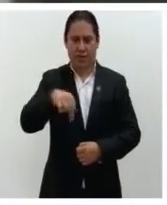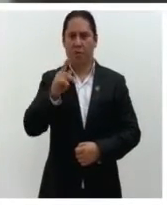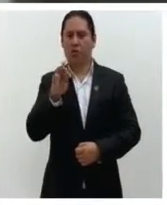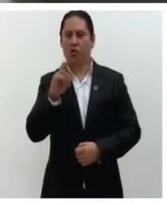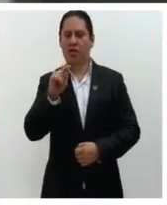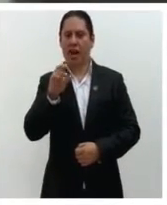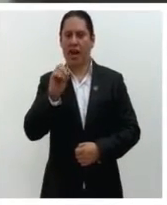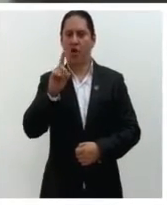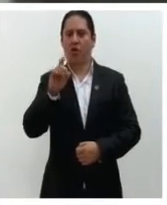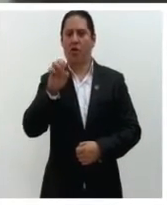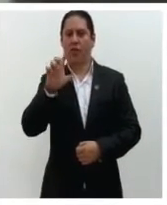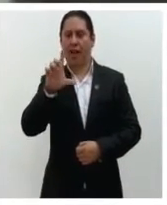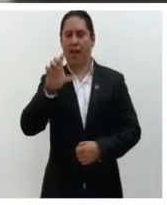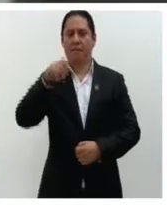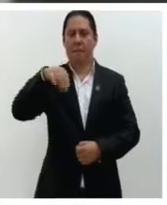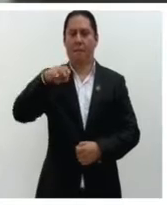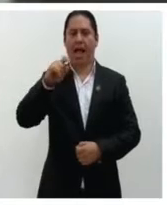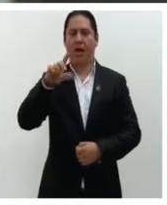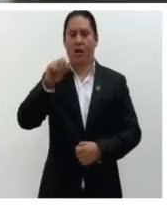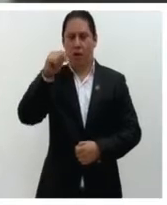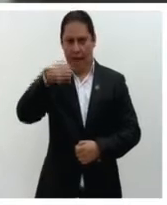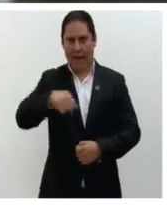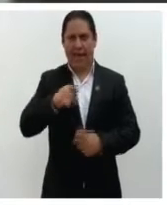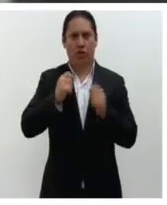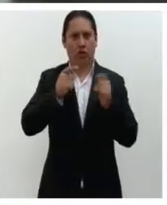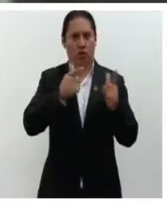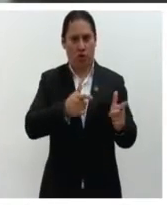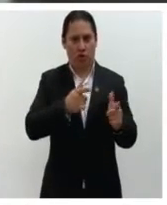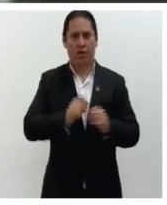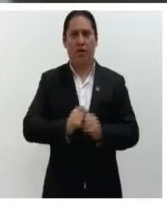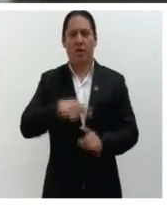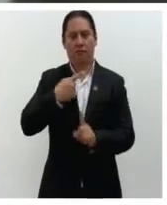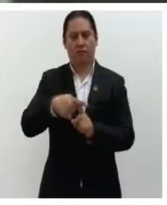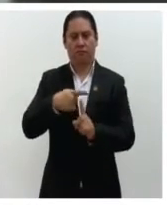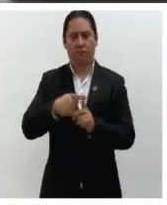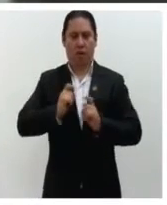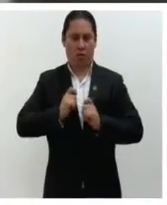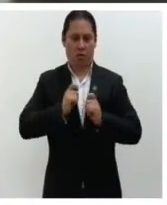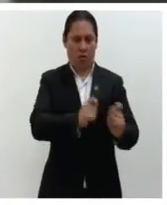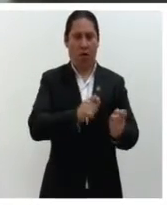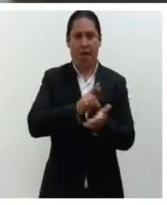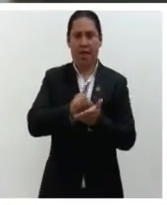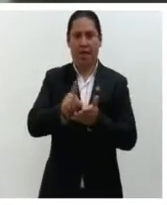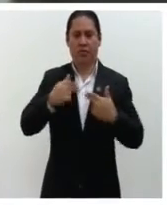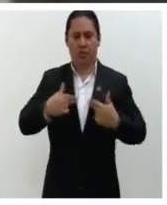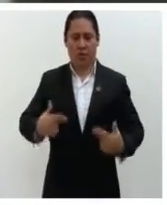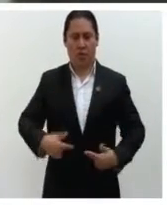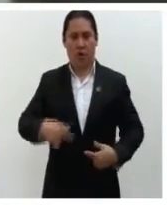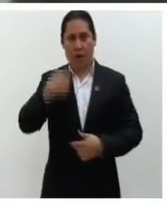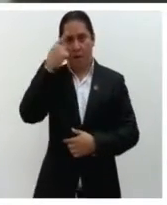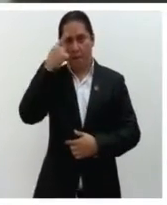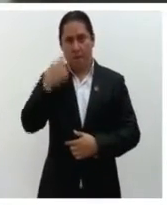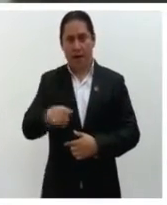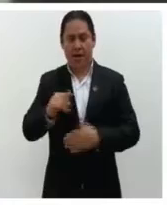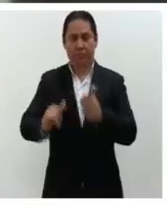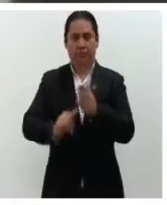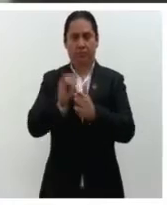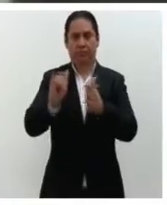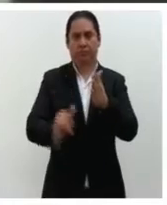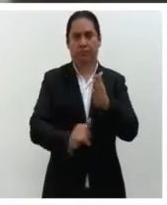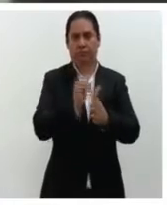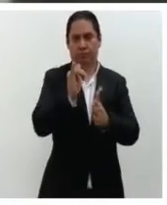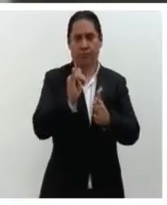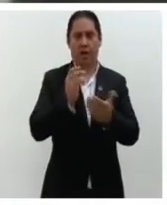Mango, ubicado en esta ciudad, a favor de la Comisión Estatal de Derechos Humanos, con el objeto de realizar la construcción de